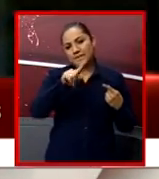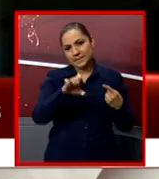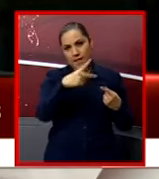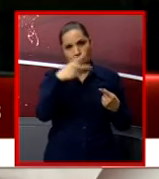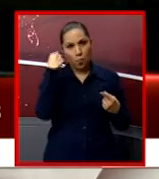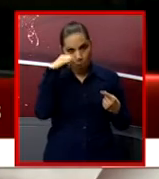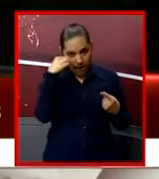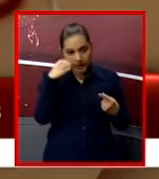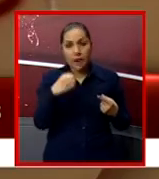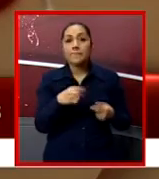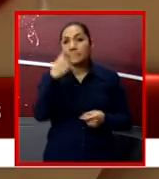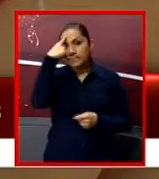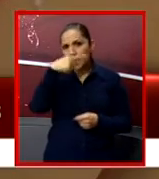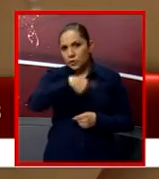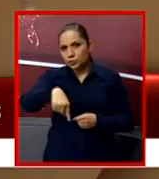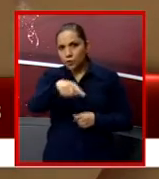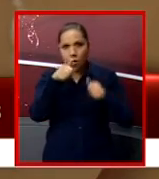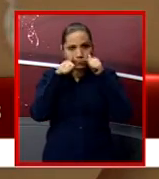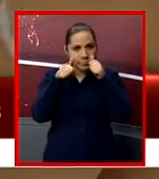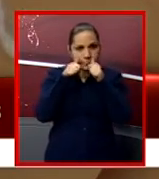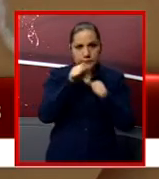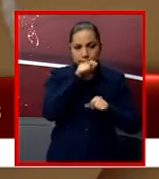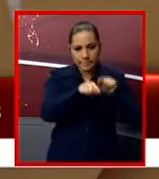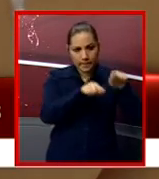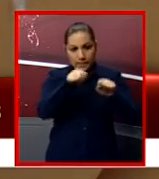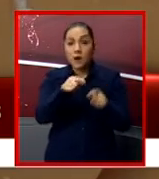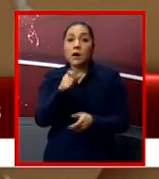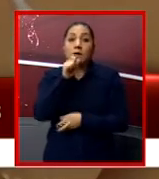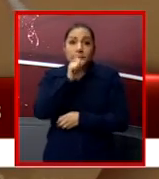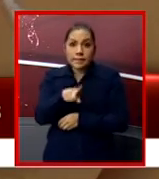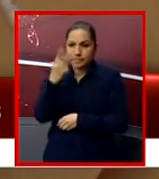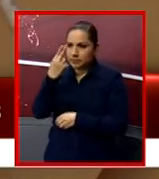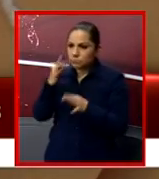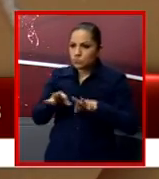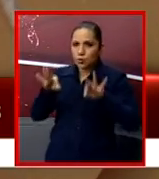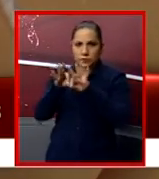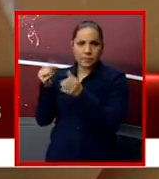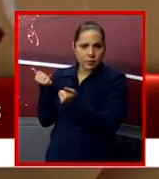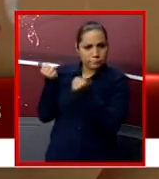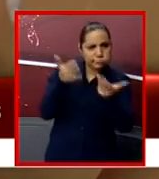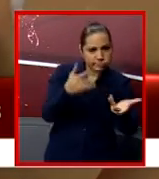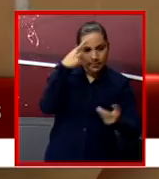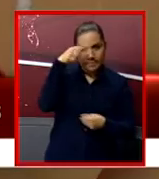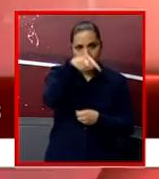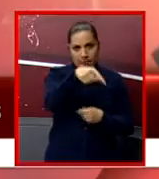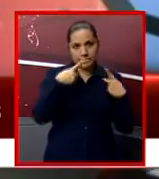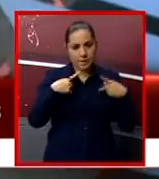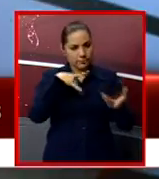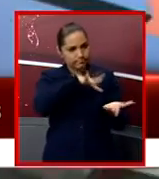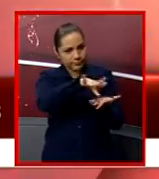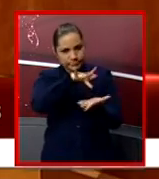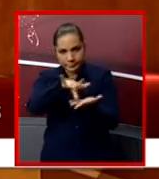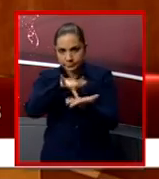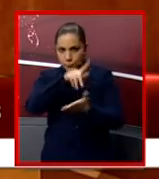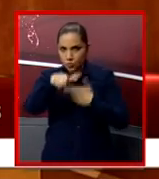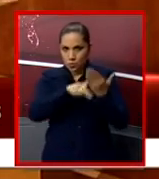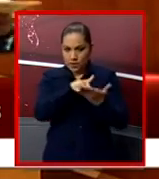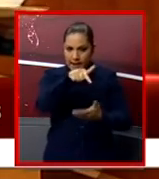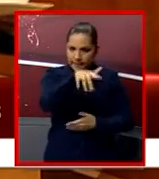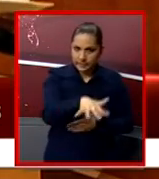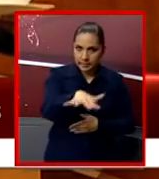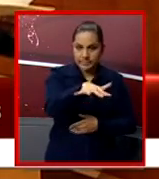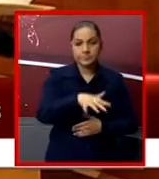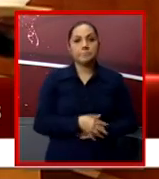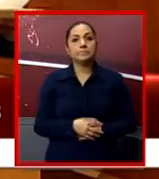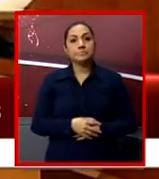Mixtle, Oaxaca. Asimismo, implemente rutas aéreas que permitan la llegada de ayuda humanitaria a esas zonas. Las